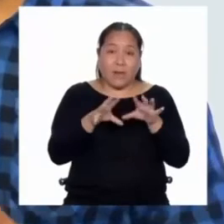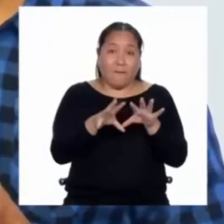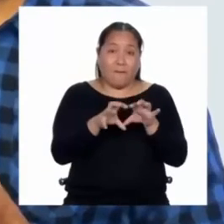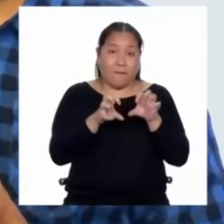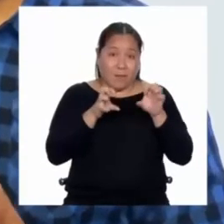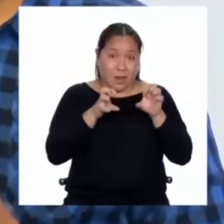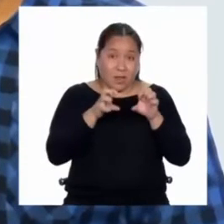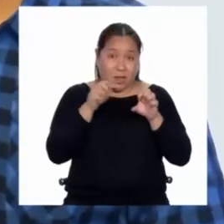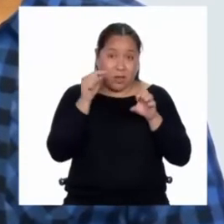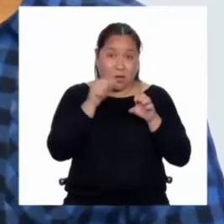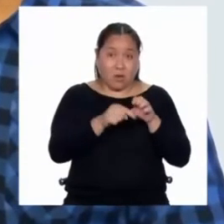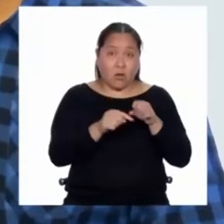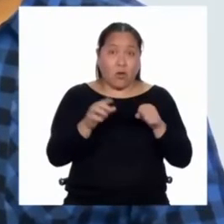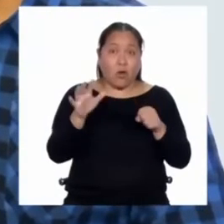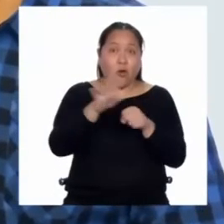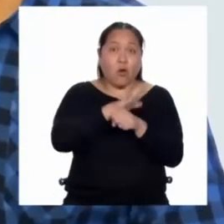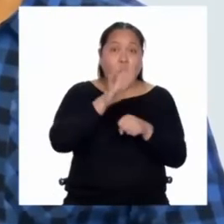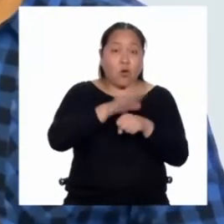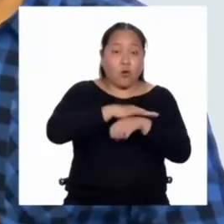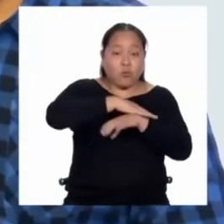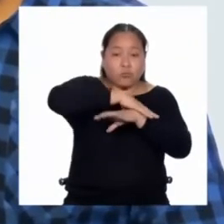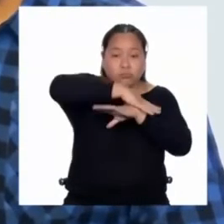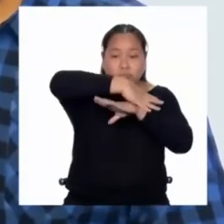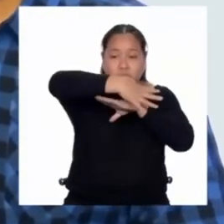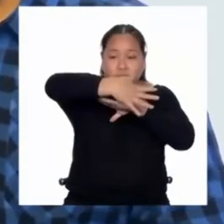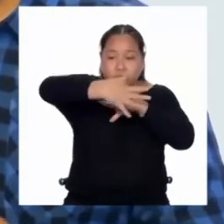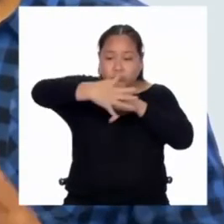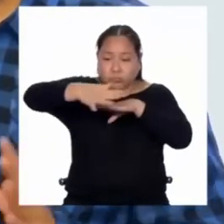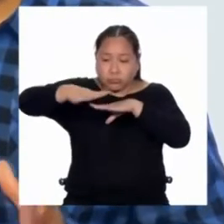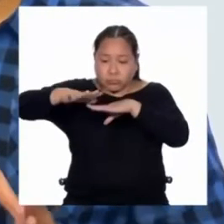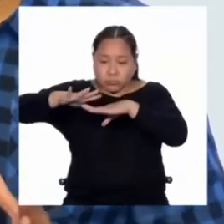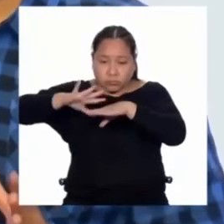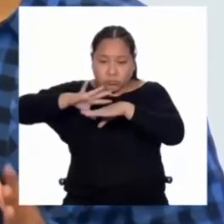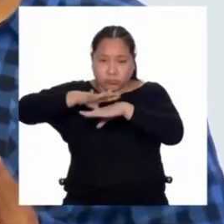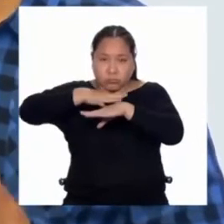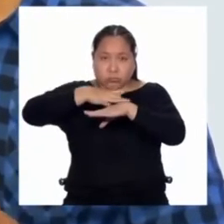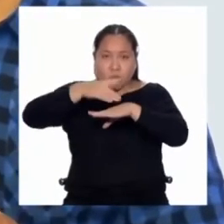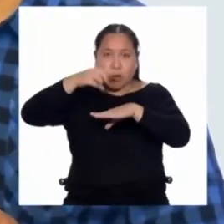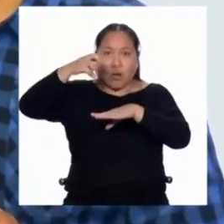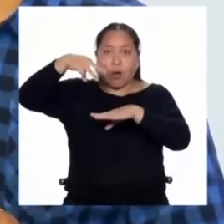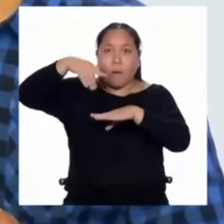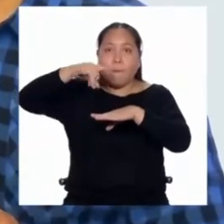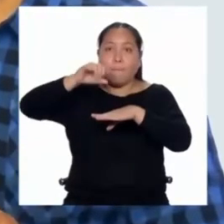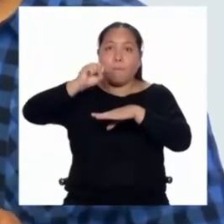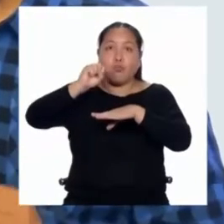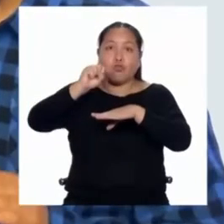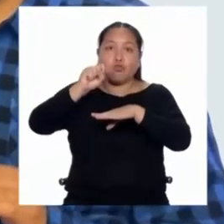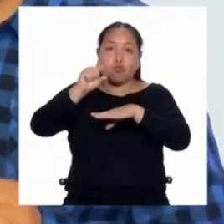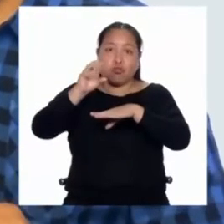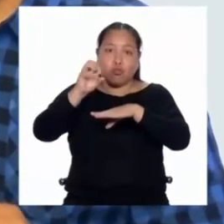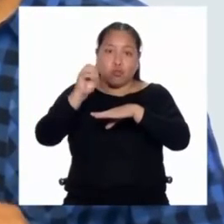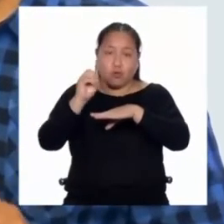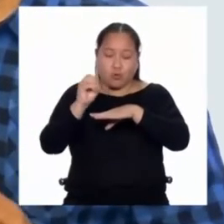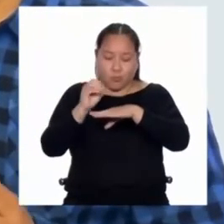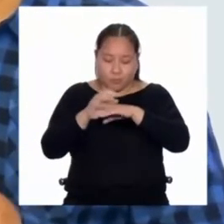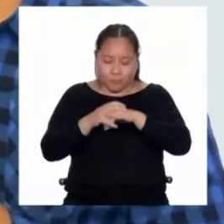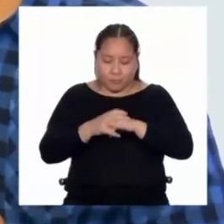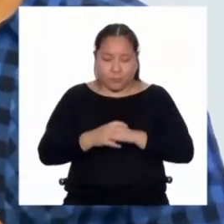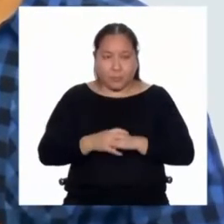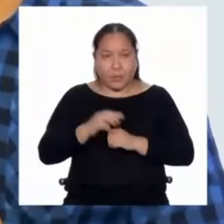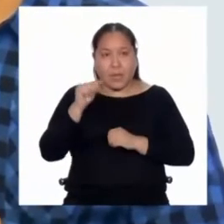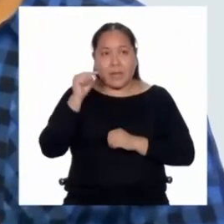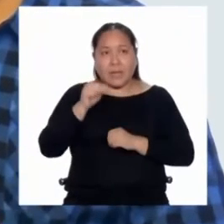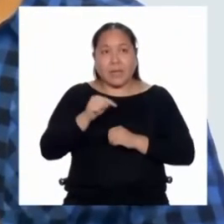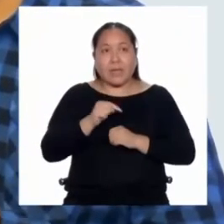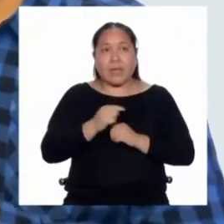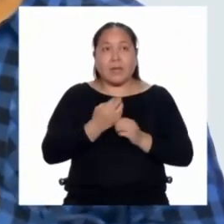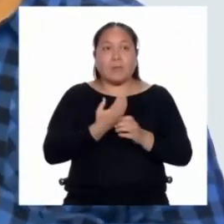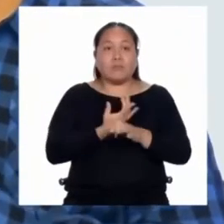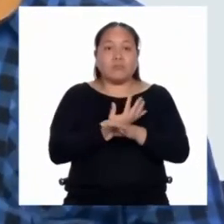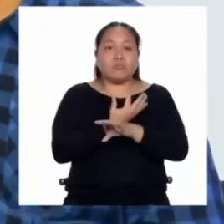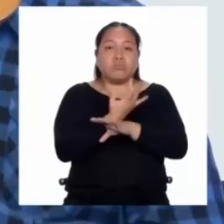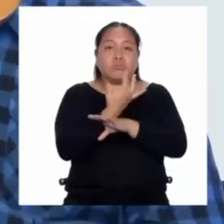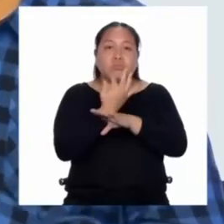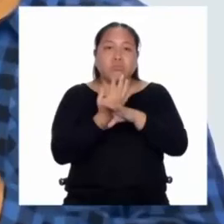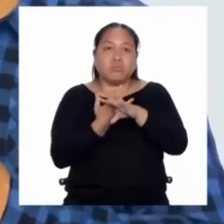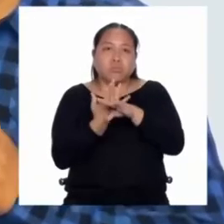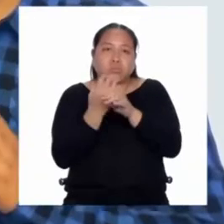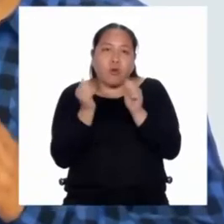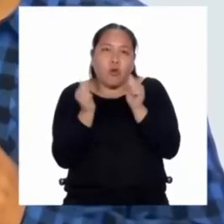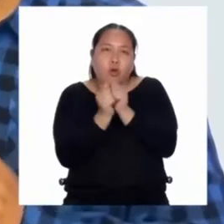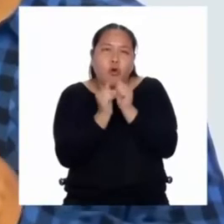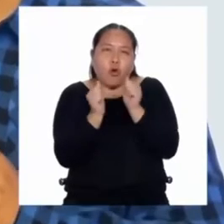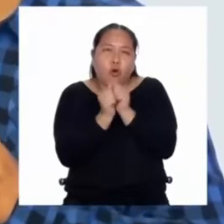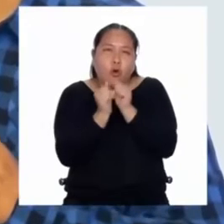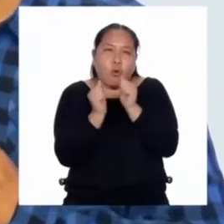helados que están cubiertos casi en su totalidad por musgos y líquenes. Aquí, La vegetación crece